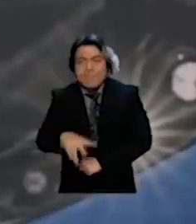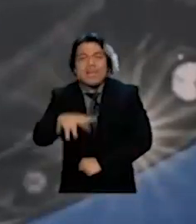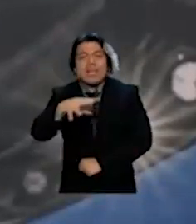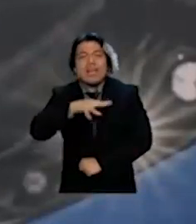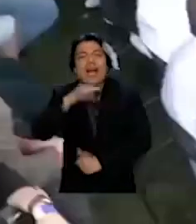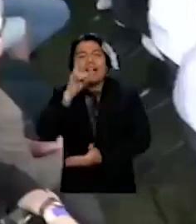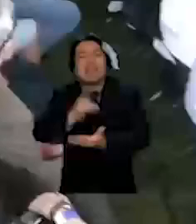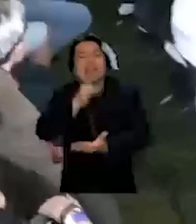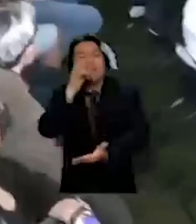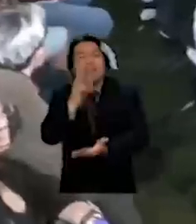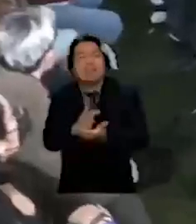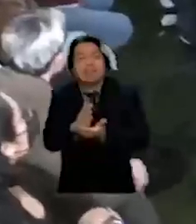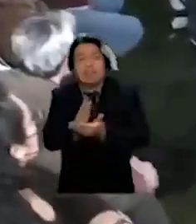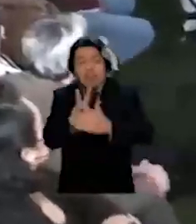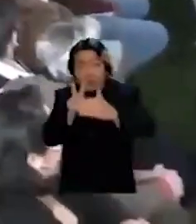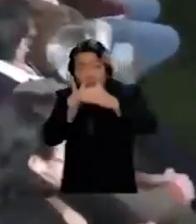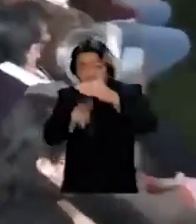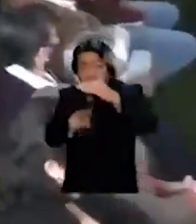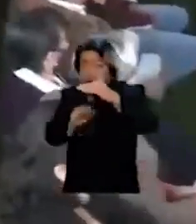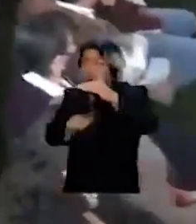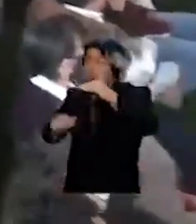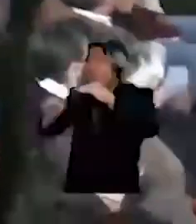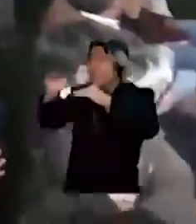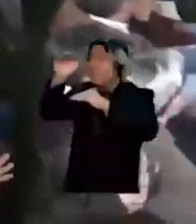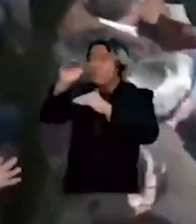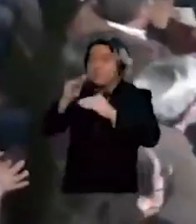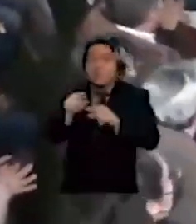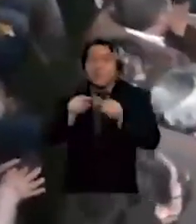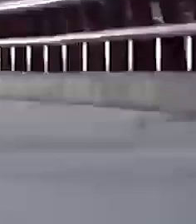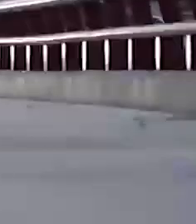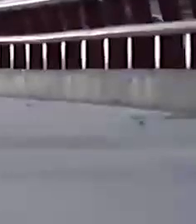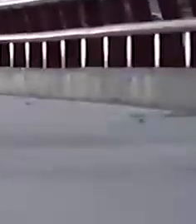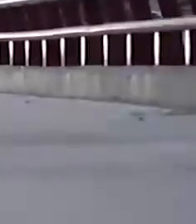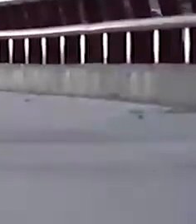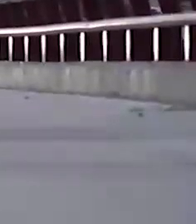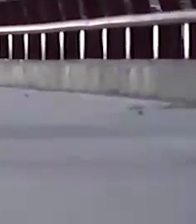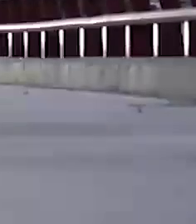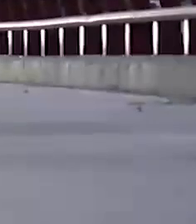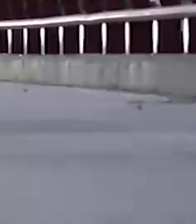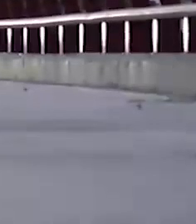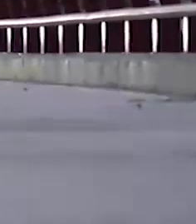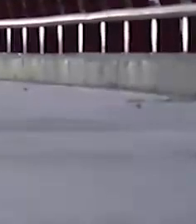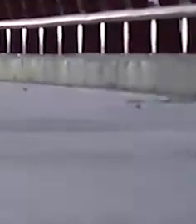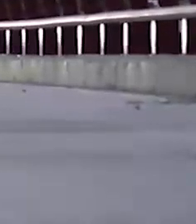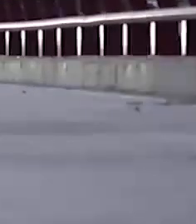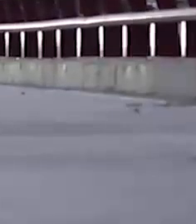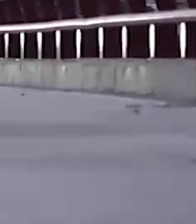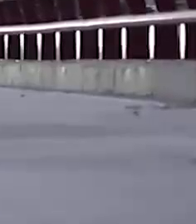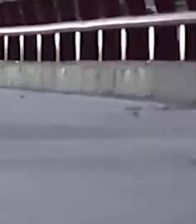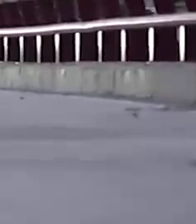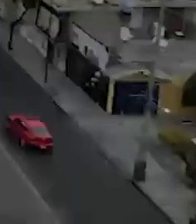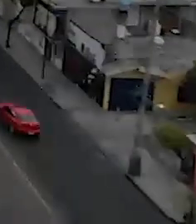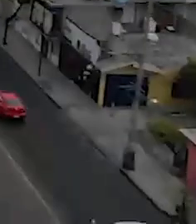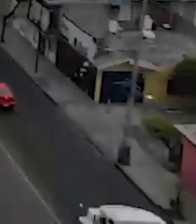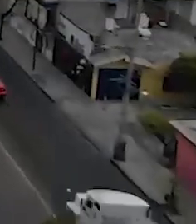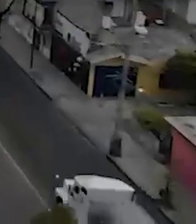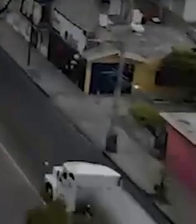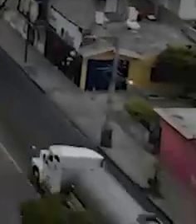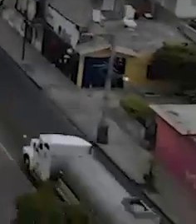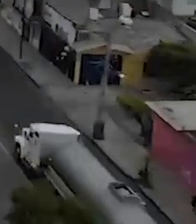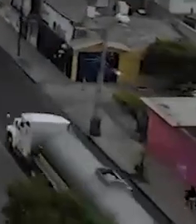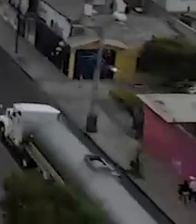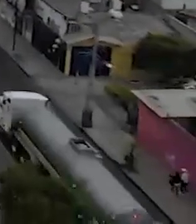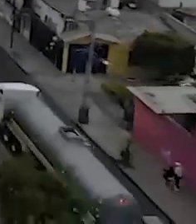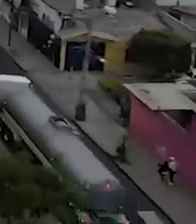pueden tener ustedes un segundo piso de 8 km con electro movilidad donde solamente se